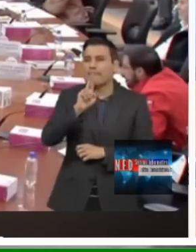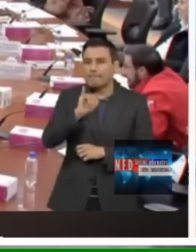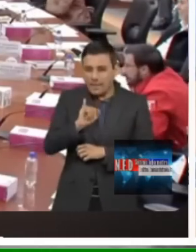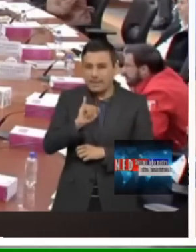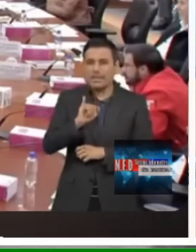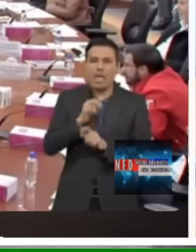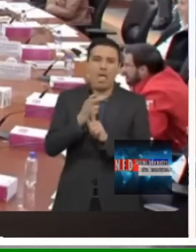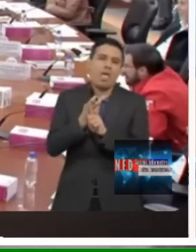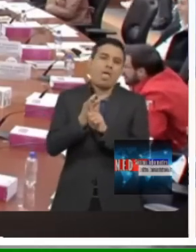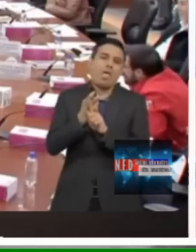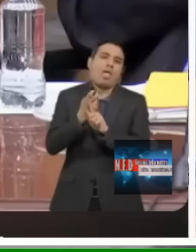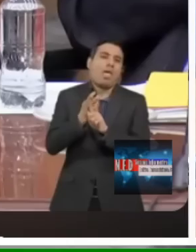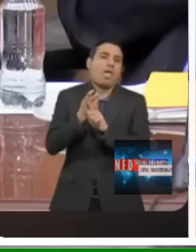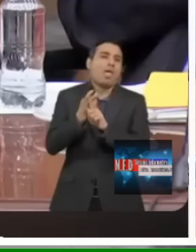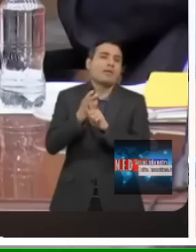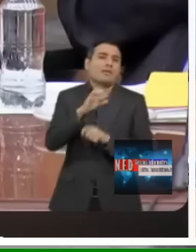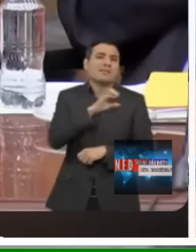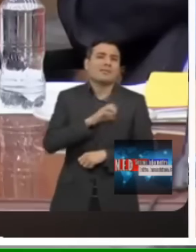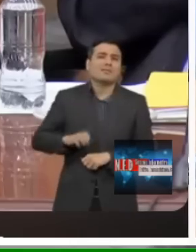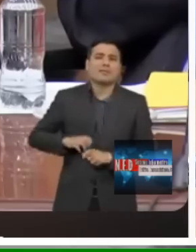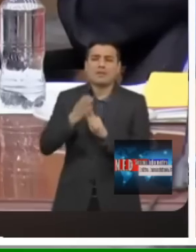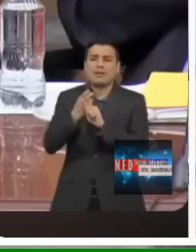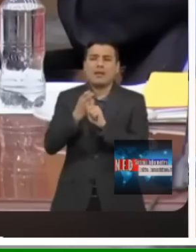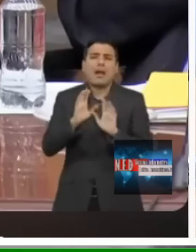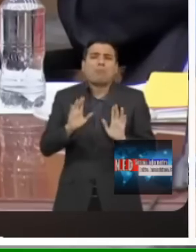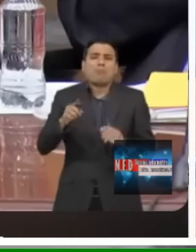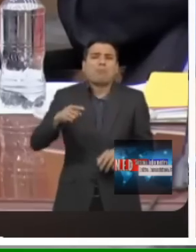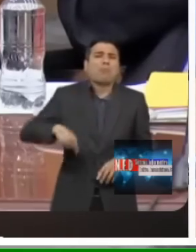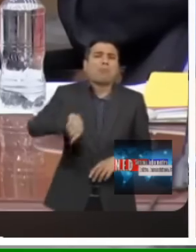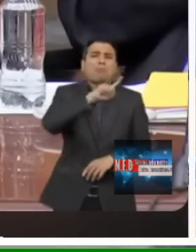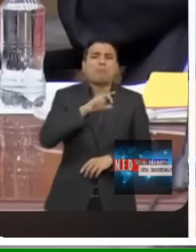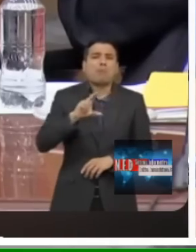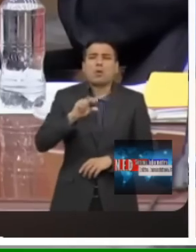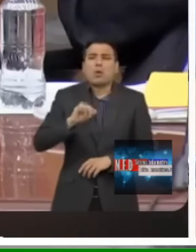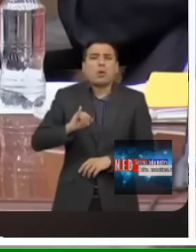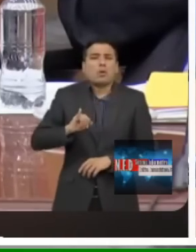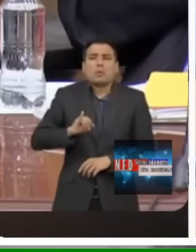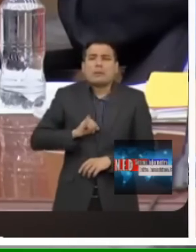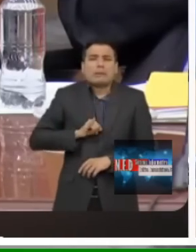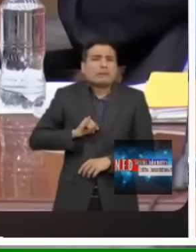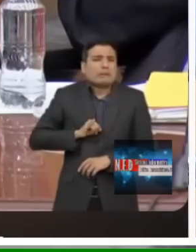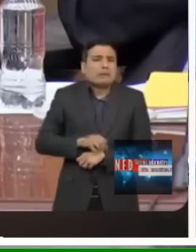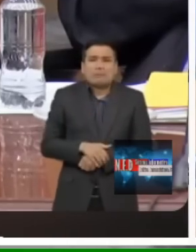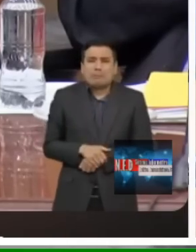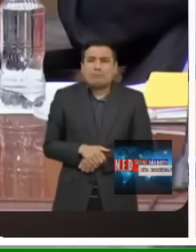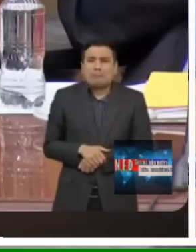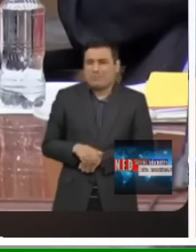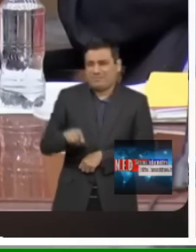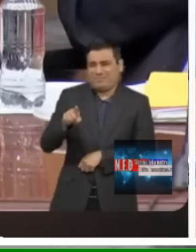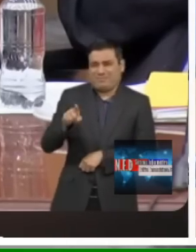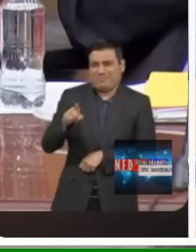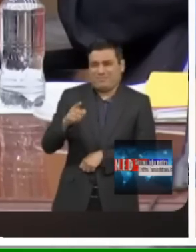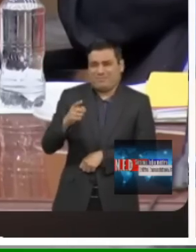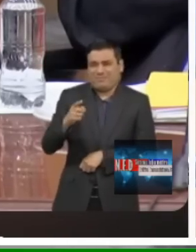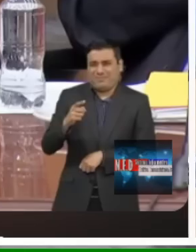favorecer. Hoy el Poder Judicial no está a favor del pueblo, está a favor del evasor de impuestos. Amigos